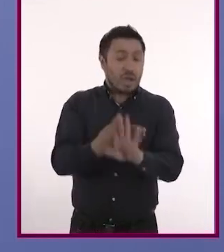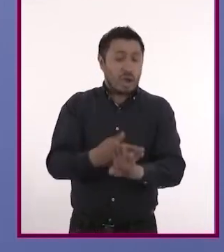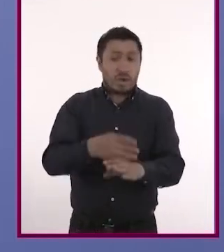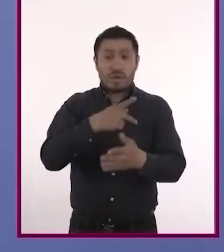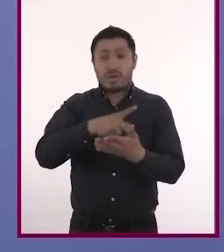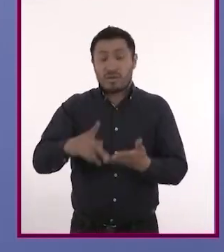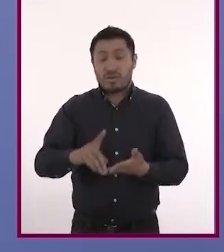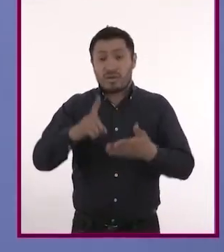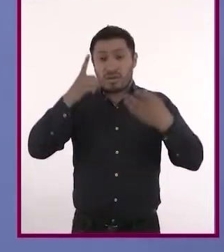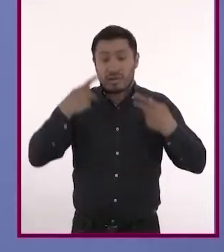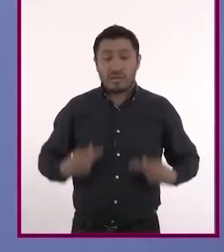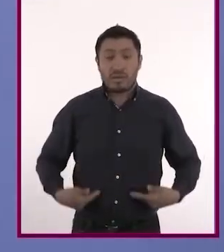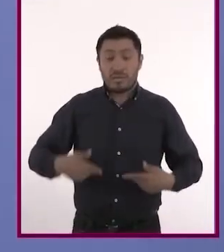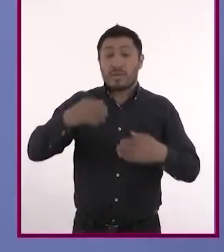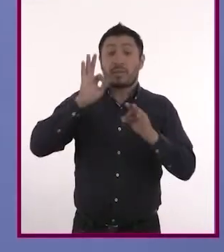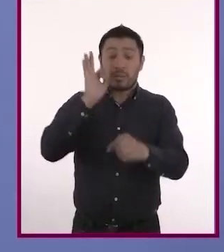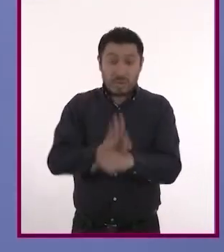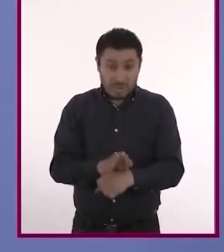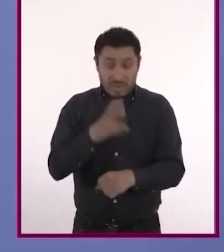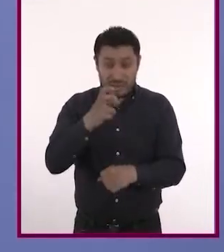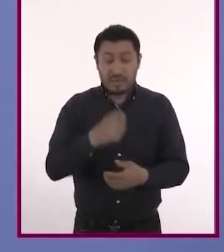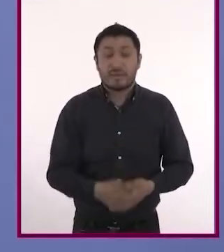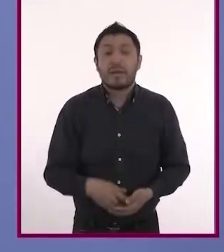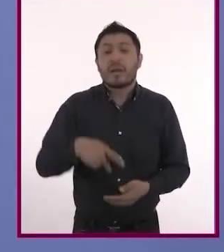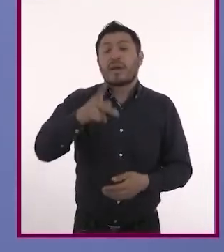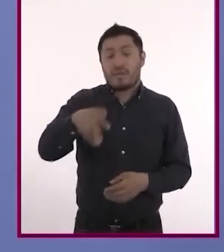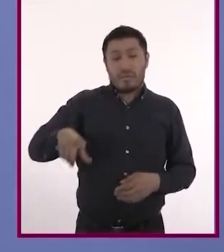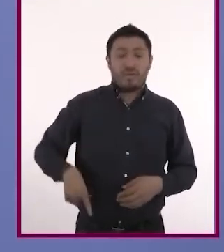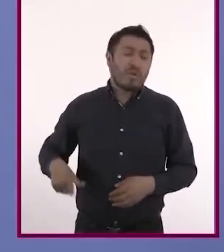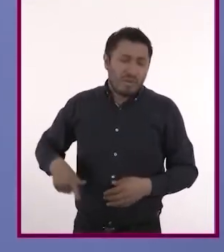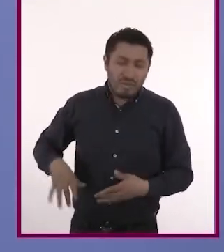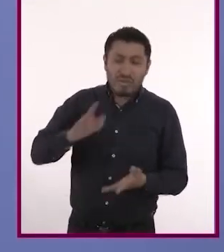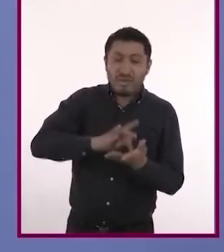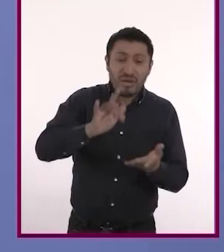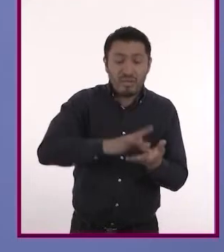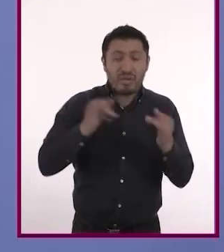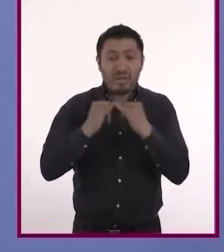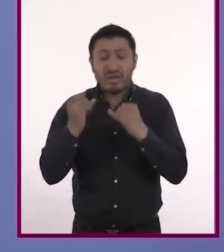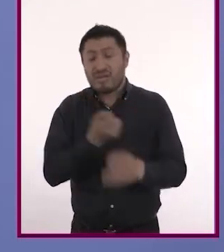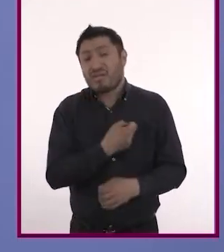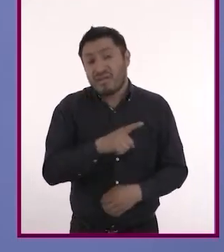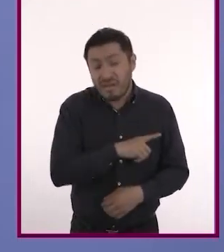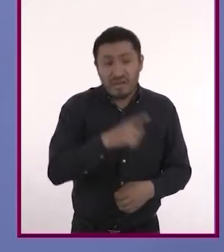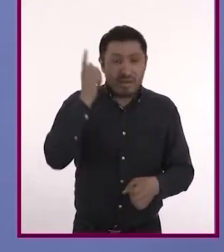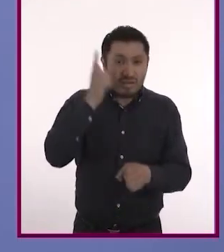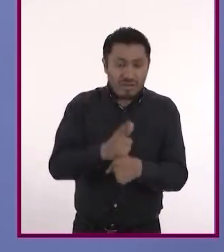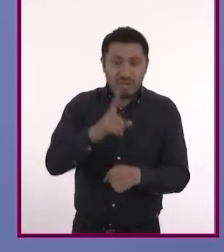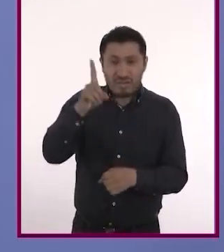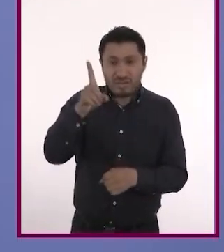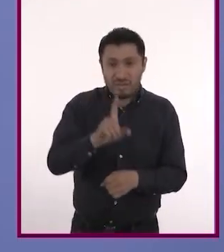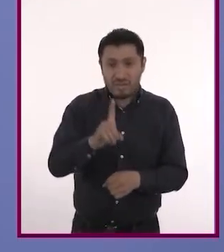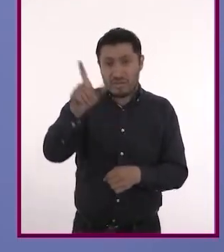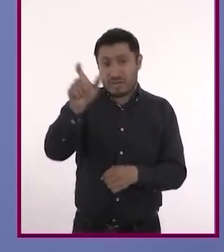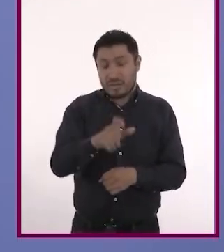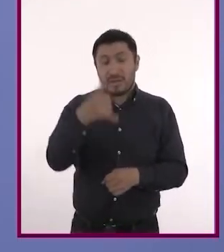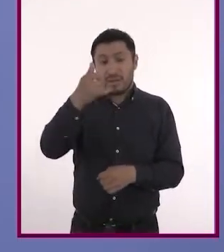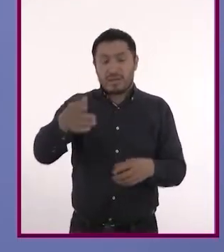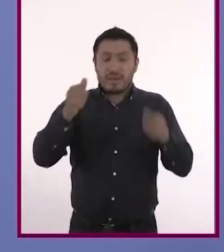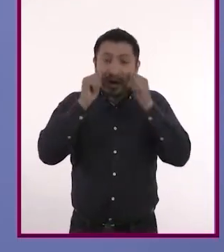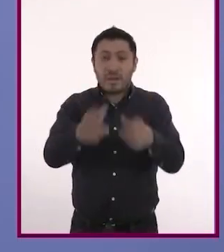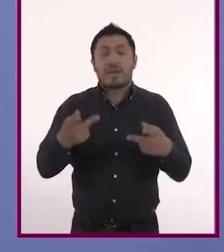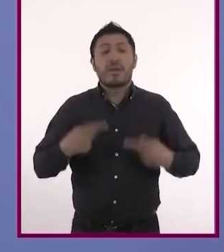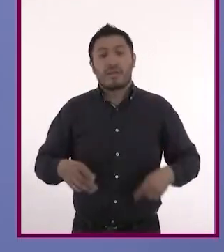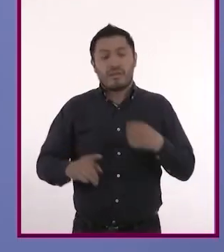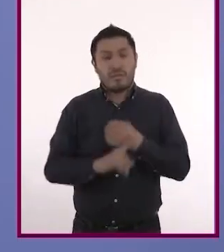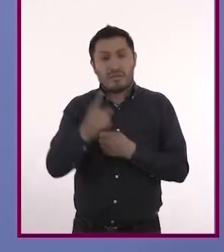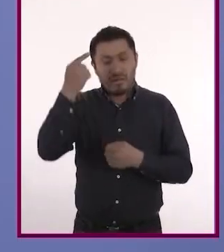sus derechos humanos. Pero además de las acciones del Estado e instituciones de salud para el diagnóstico y atención de las personas con algún